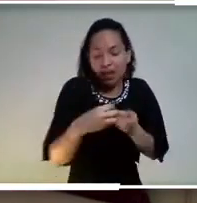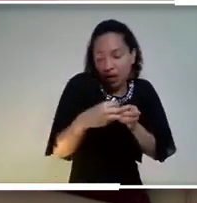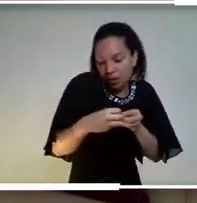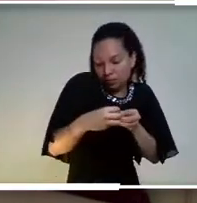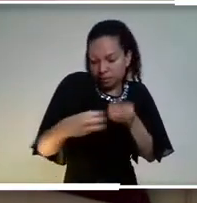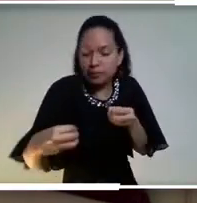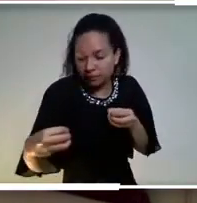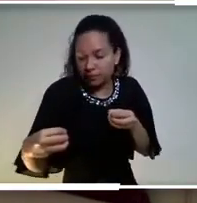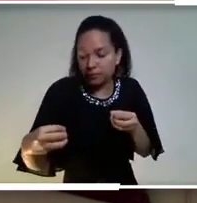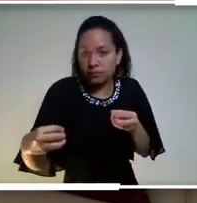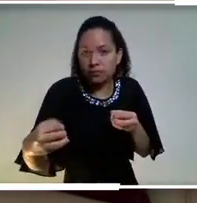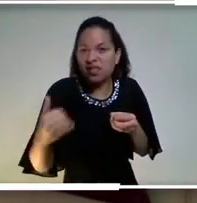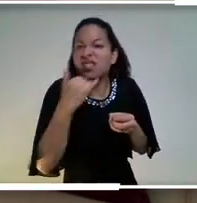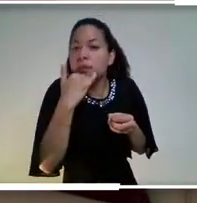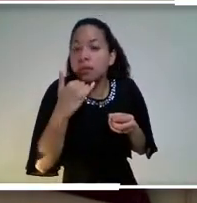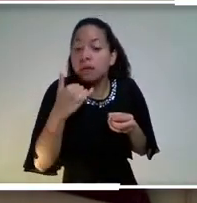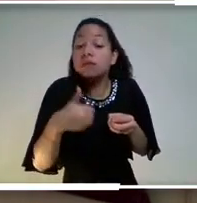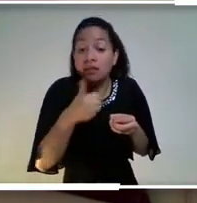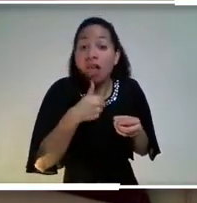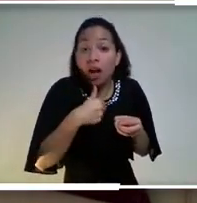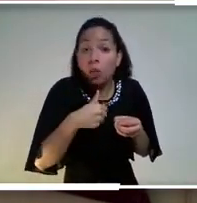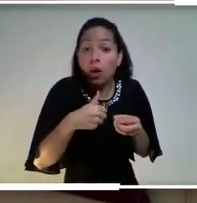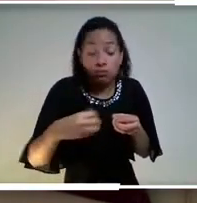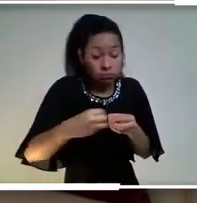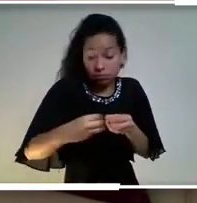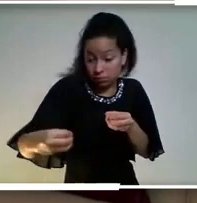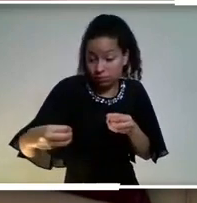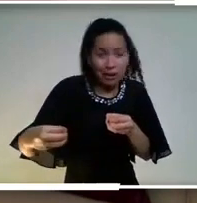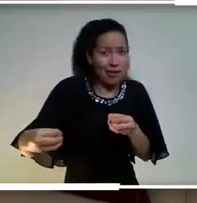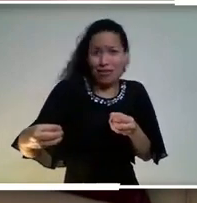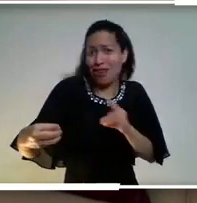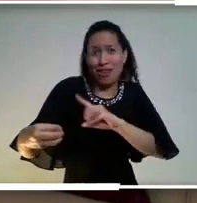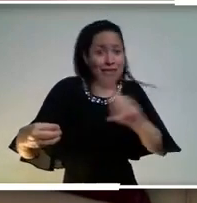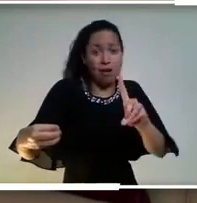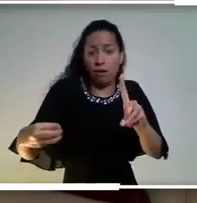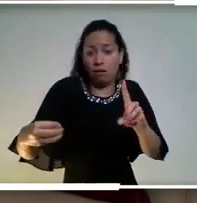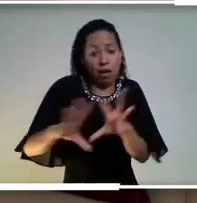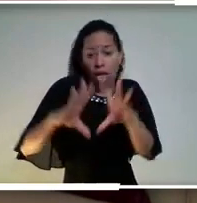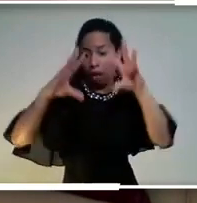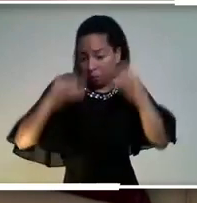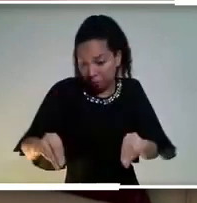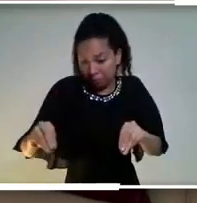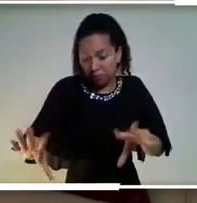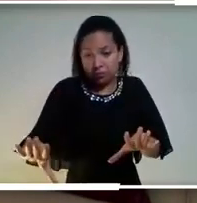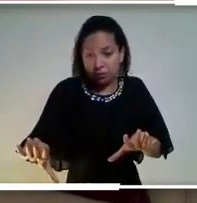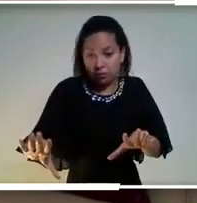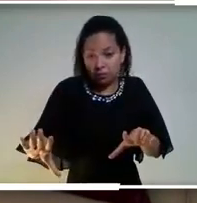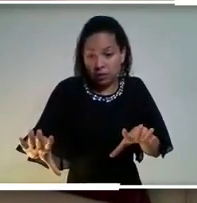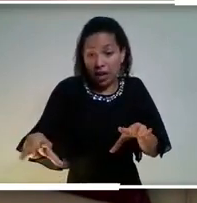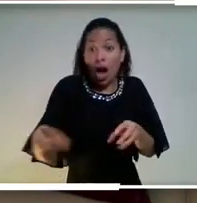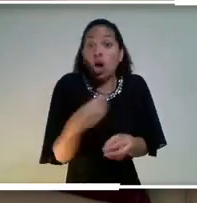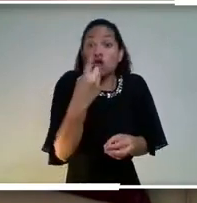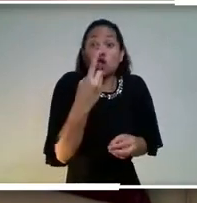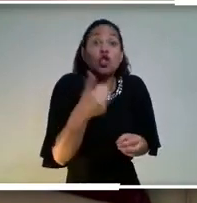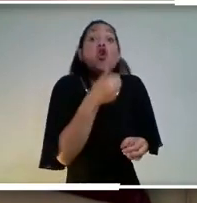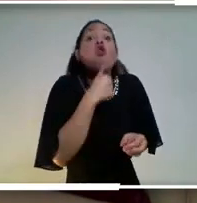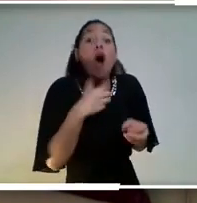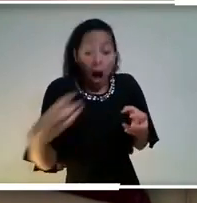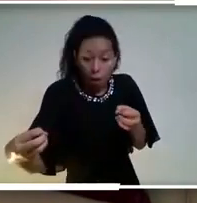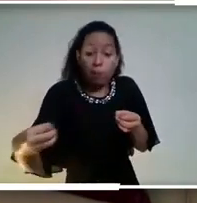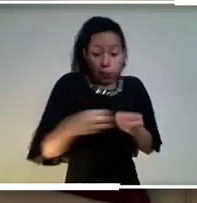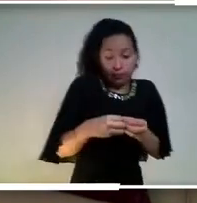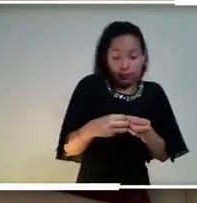desaparece deja de ser el agua se da con los dos elementos juntos si no están juntos no hay